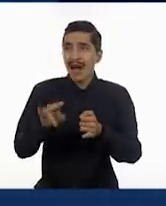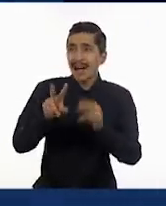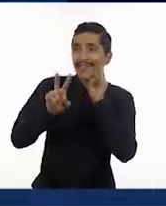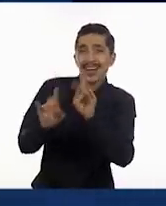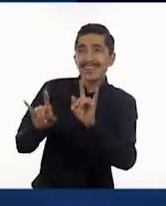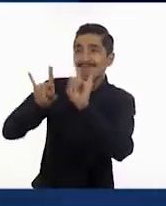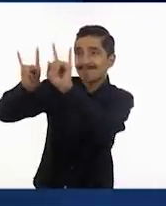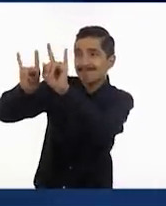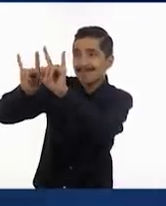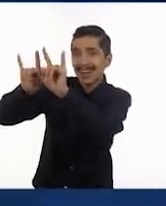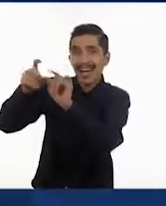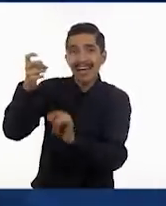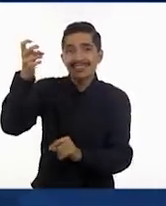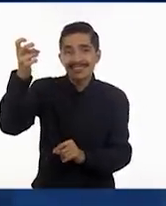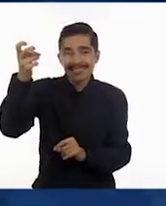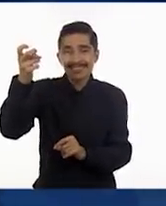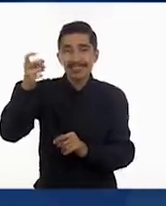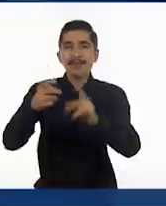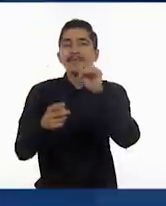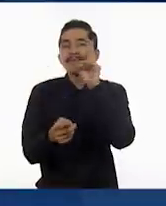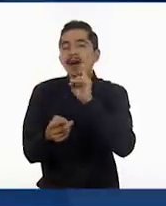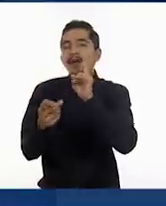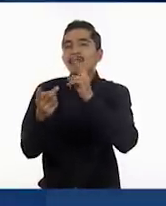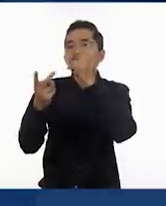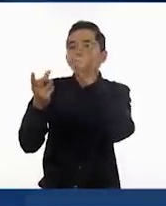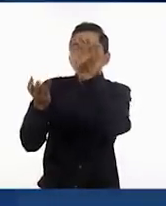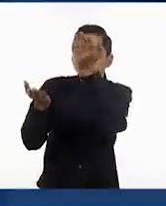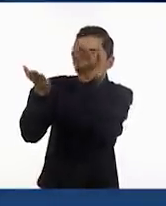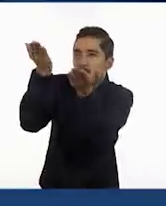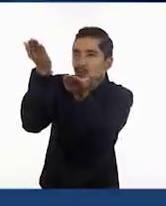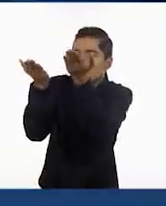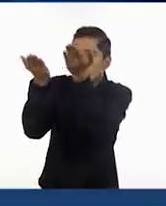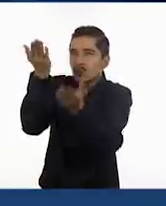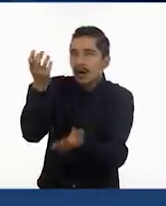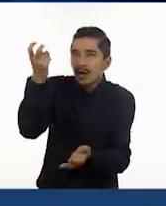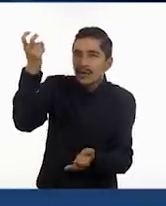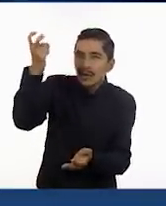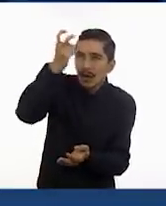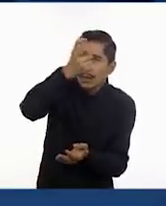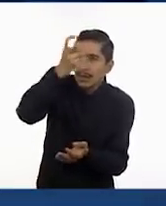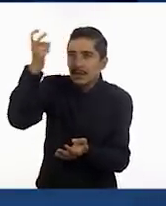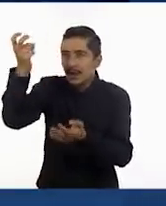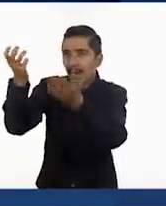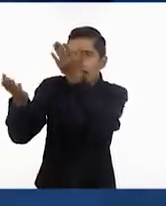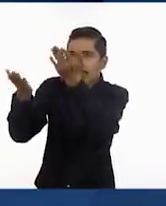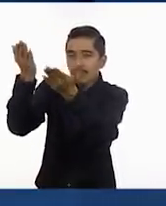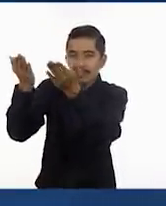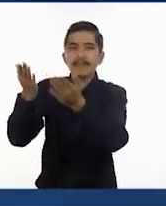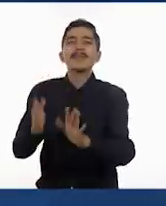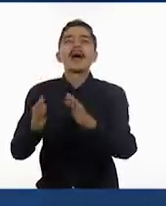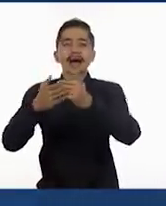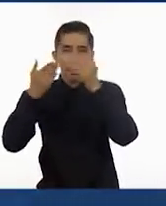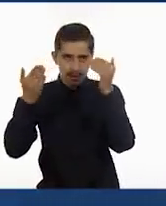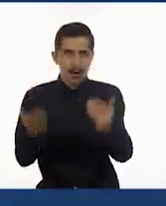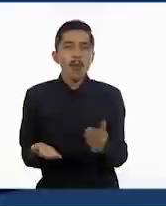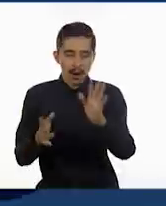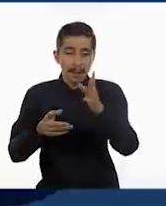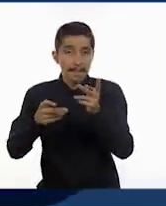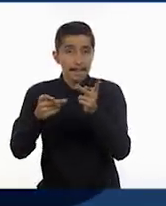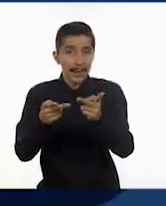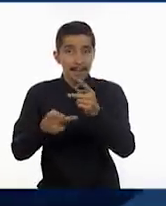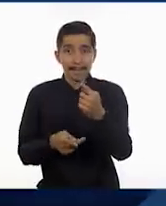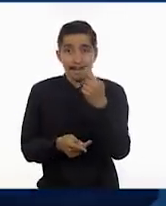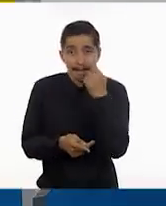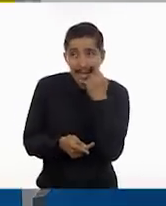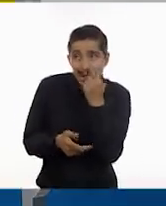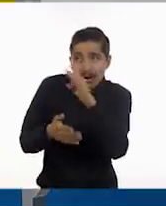Ahora vamos a comparar estos dos tipos de célula. Para ello tenemos preparado un cuadro